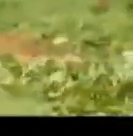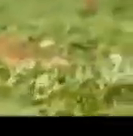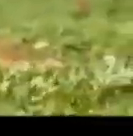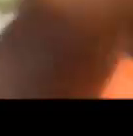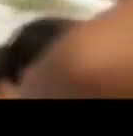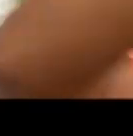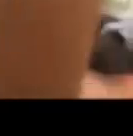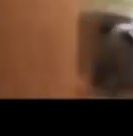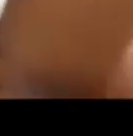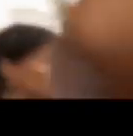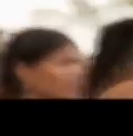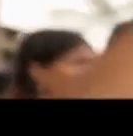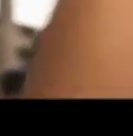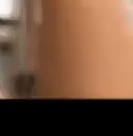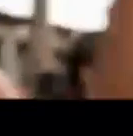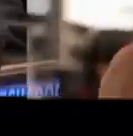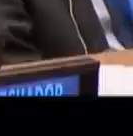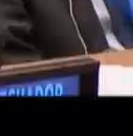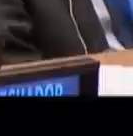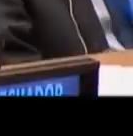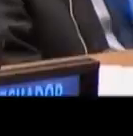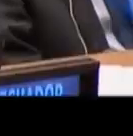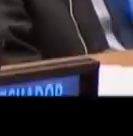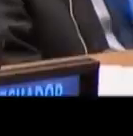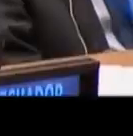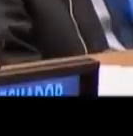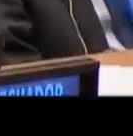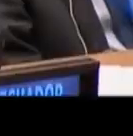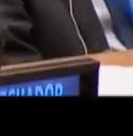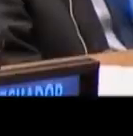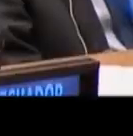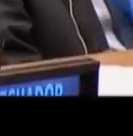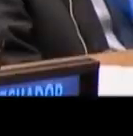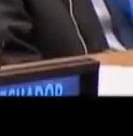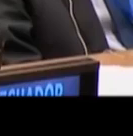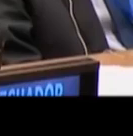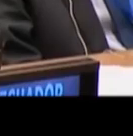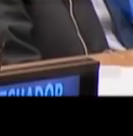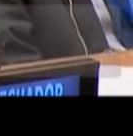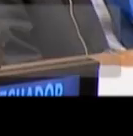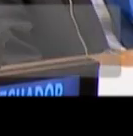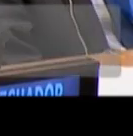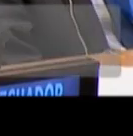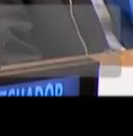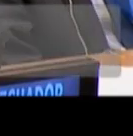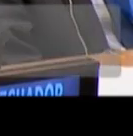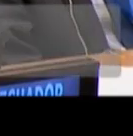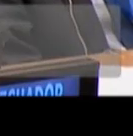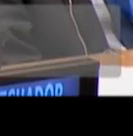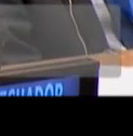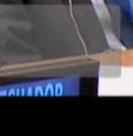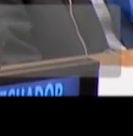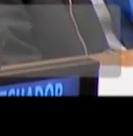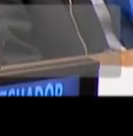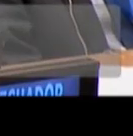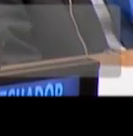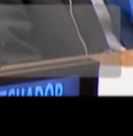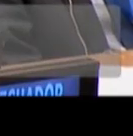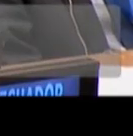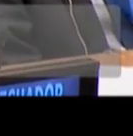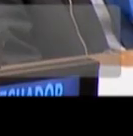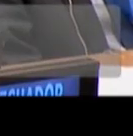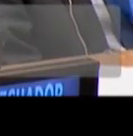el G77 más China. Estimadas amigas y amigos, estamos precisamente aquí los